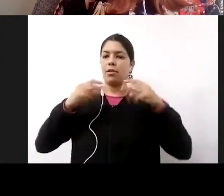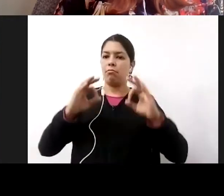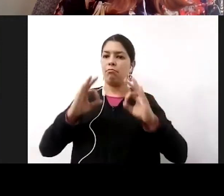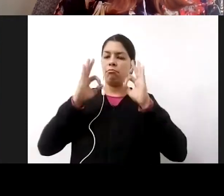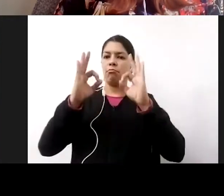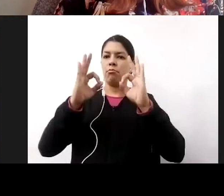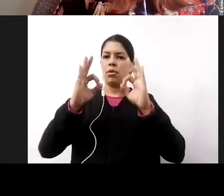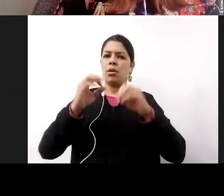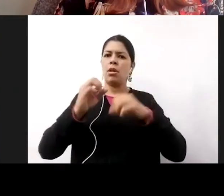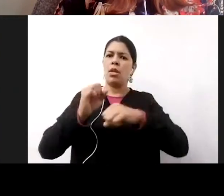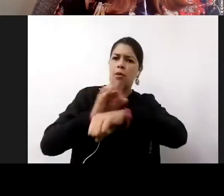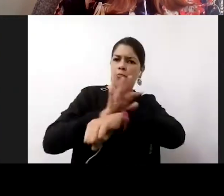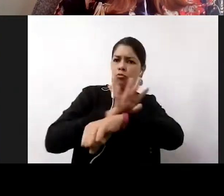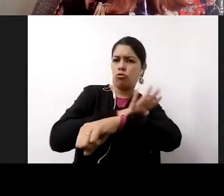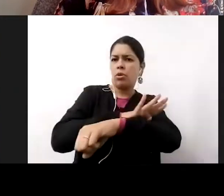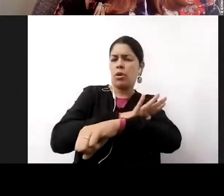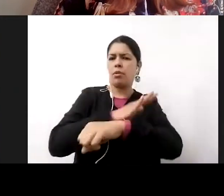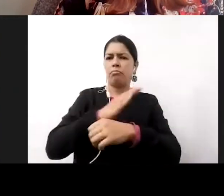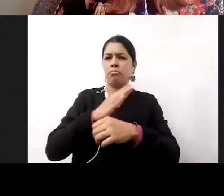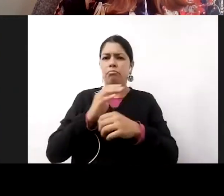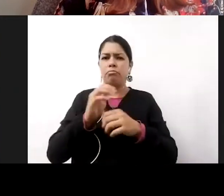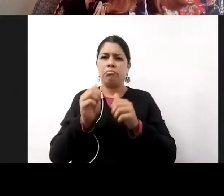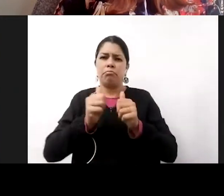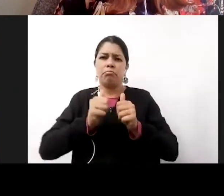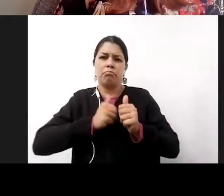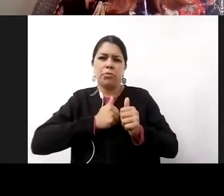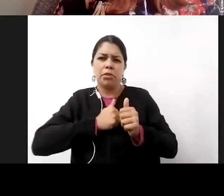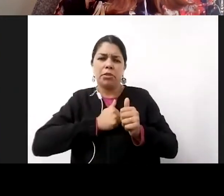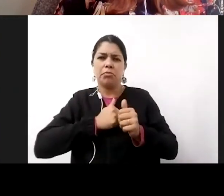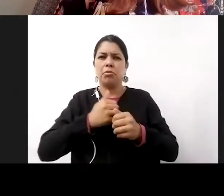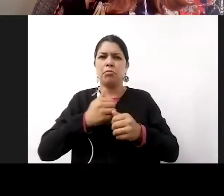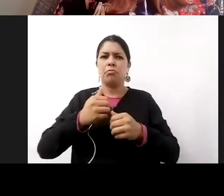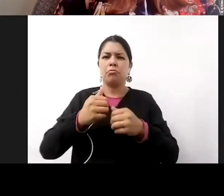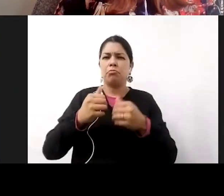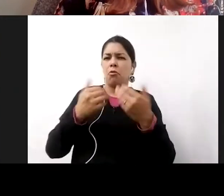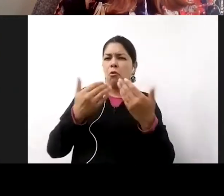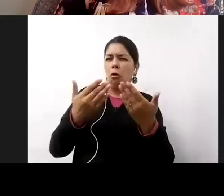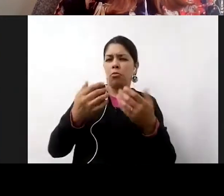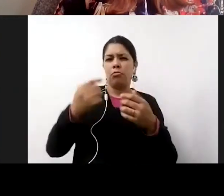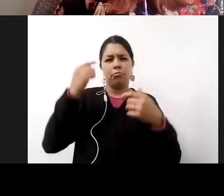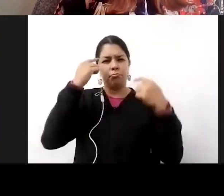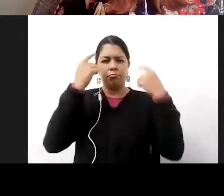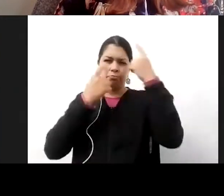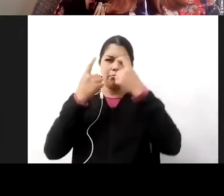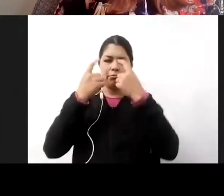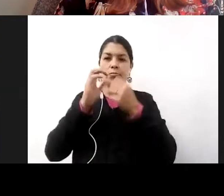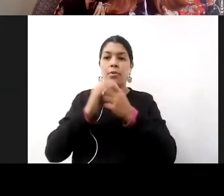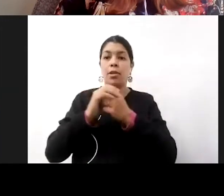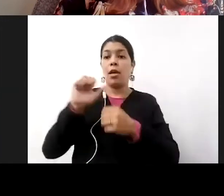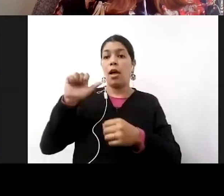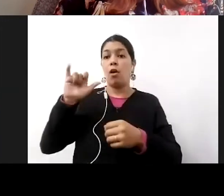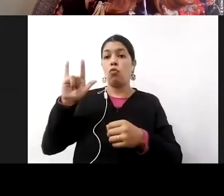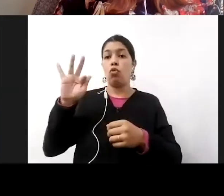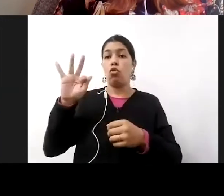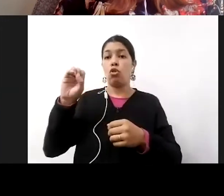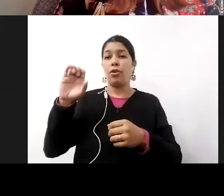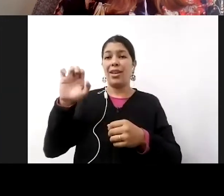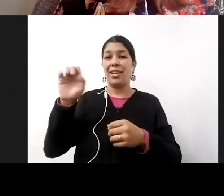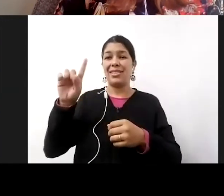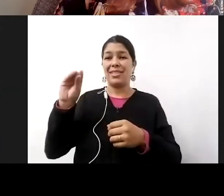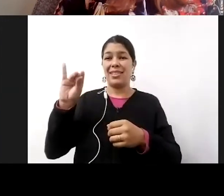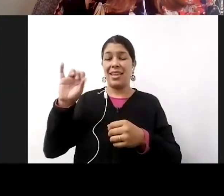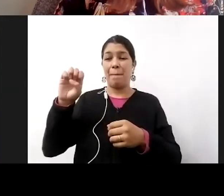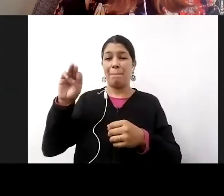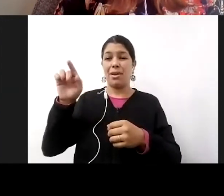emocional, como puede pensarse. Los autoesquemas son, por decirlo de otra manera, todo aquello que estamos